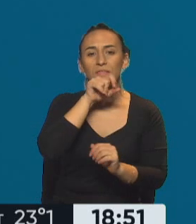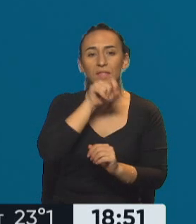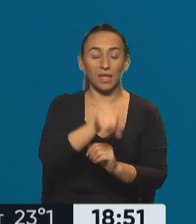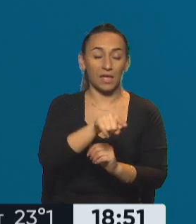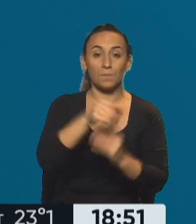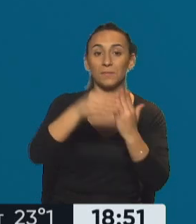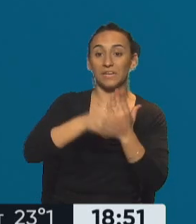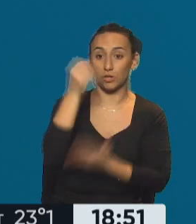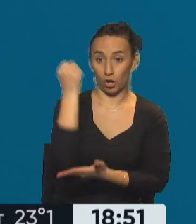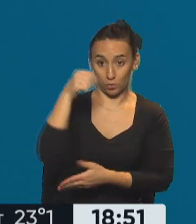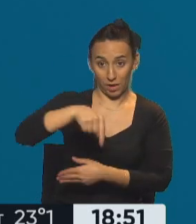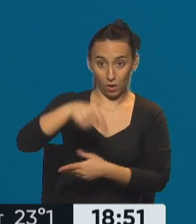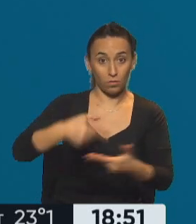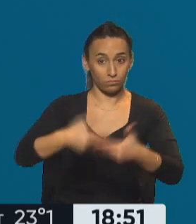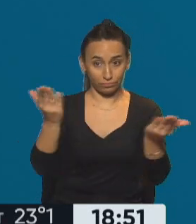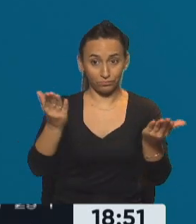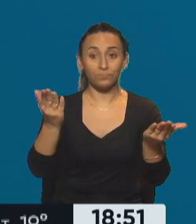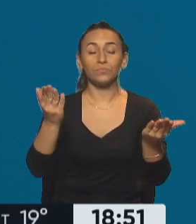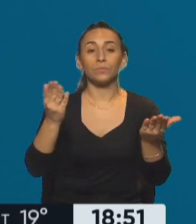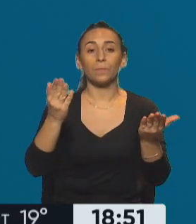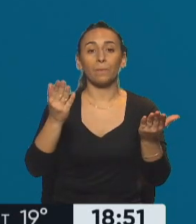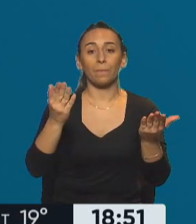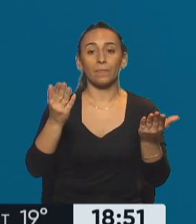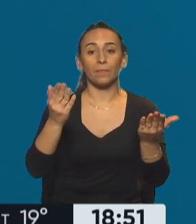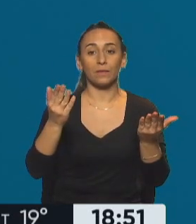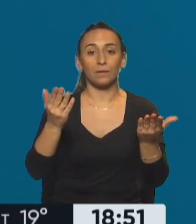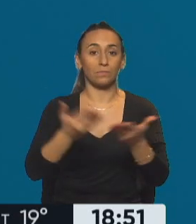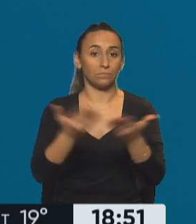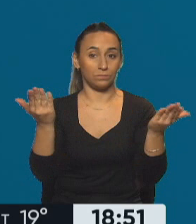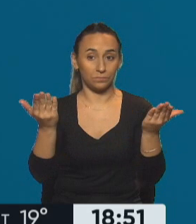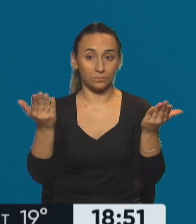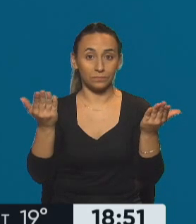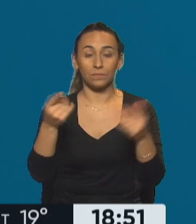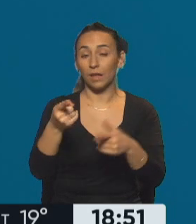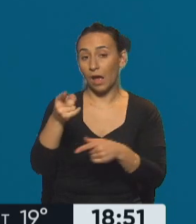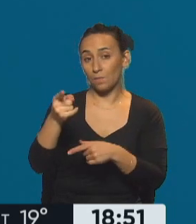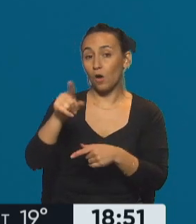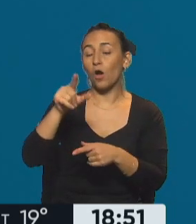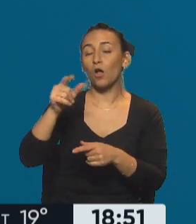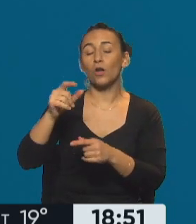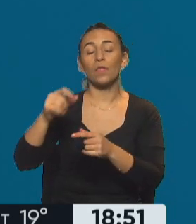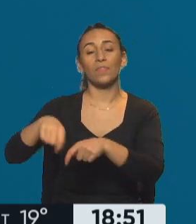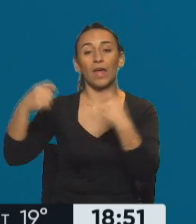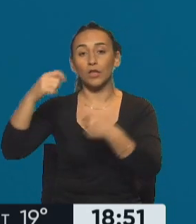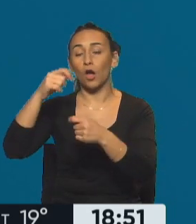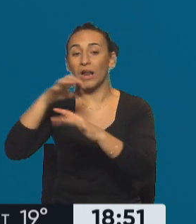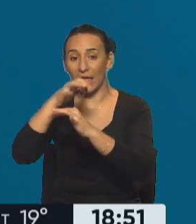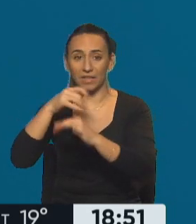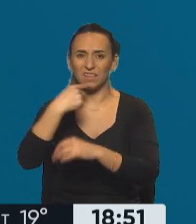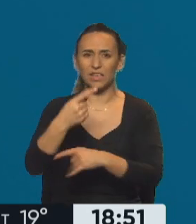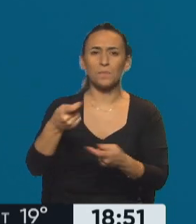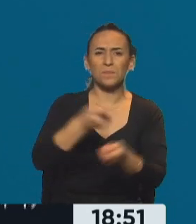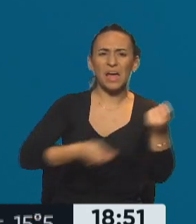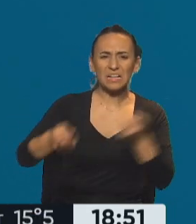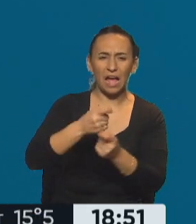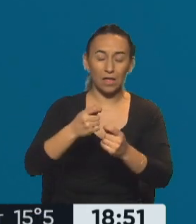tuiteó el ministro de Economía hoy frente a un titular de Clarín diciendo: mercados alterados, tensión